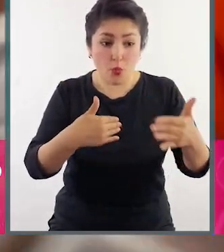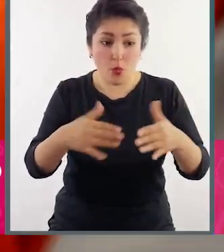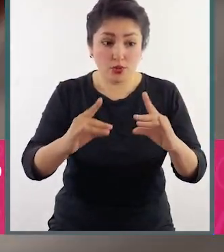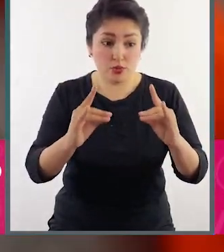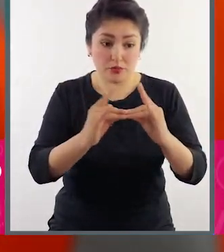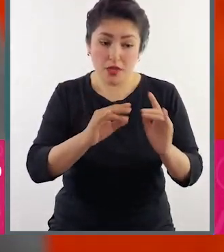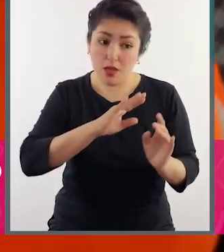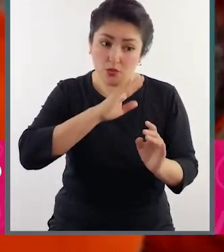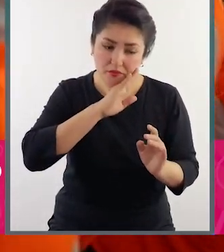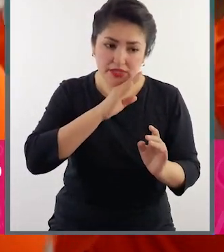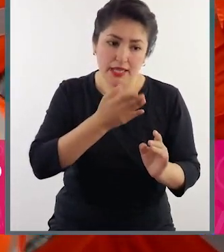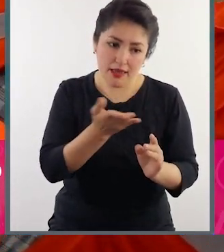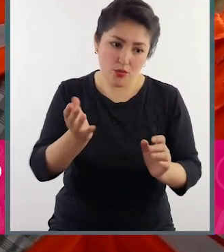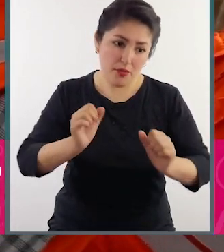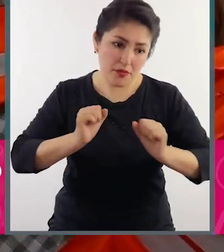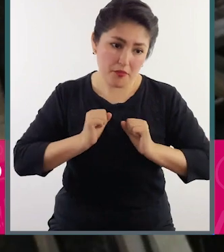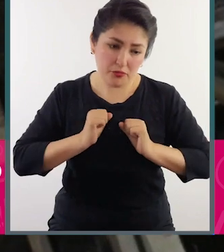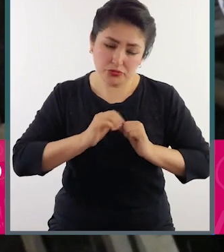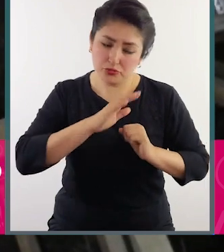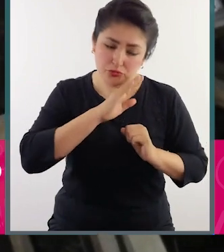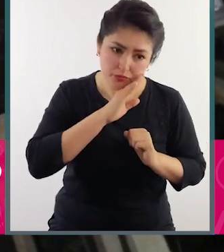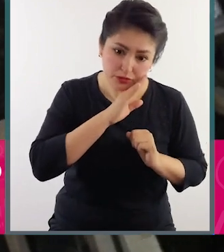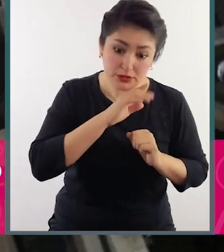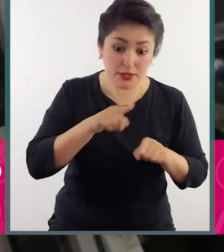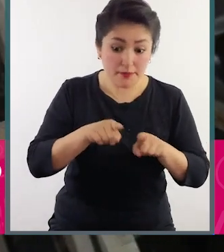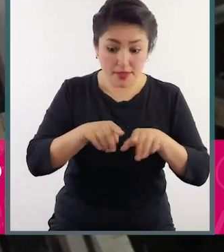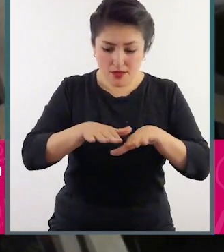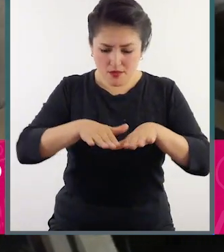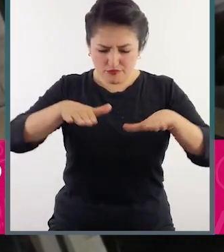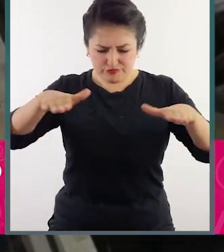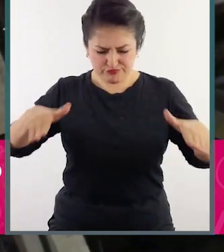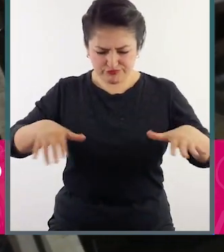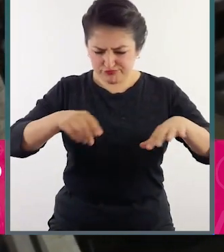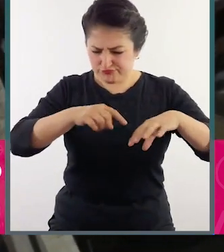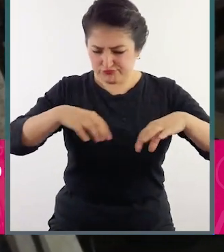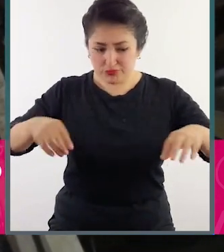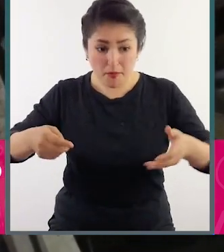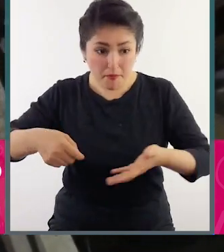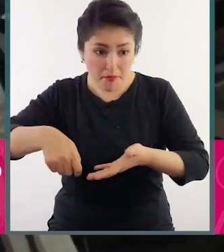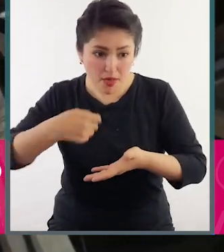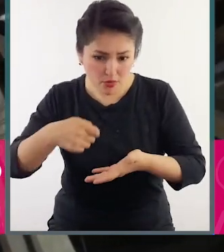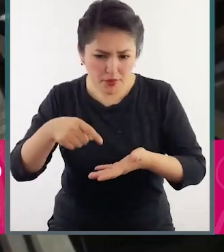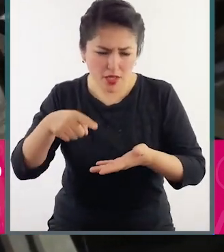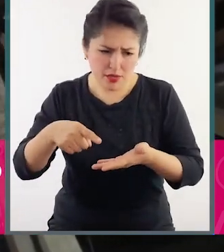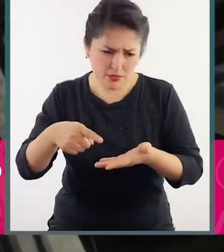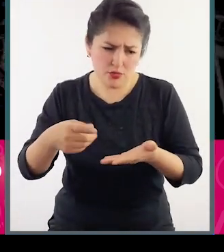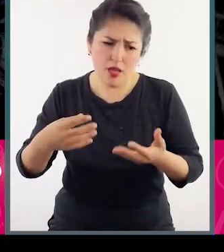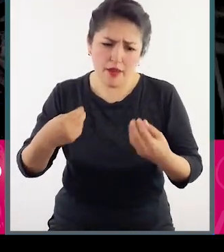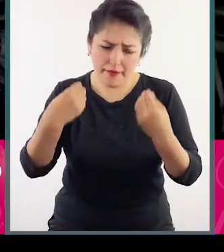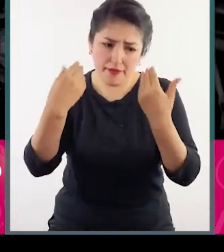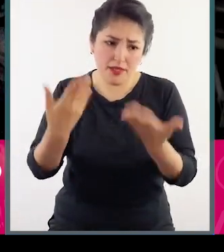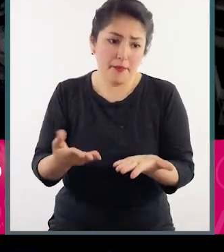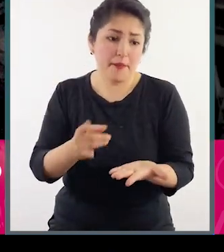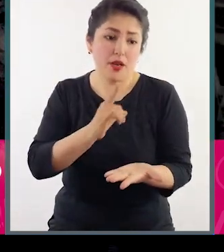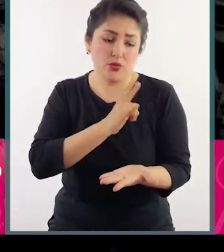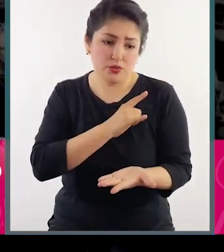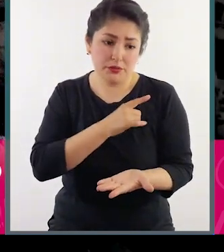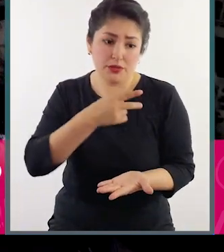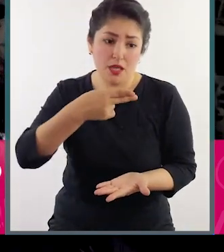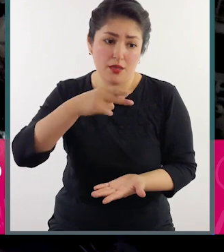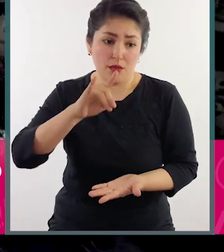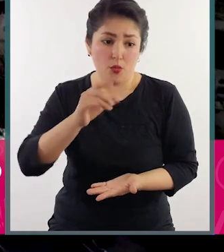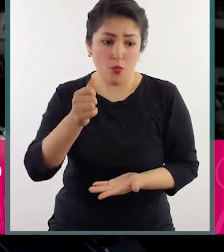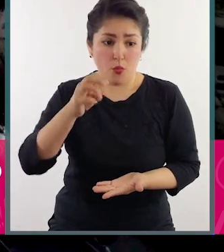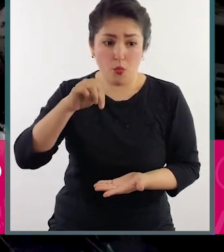los atletas y un gran comedor. Esto va a quedarse como el legado para la Universidad San Cristóbal